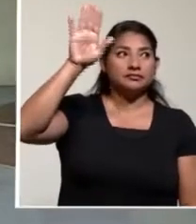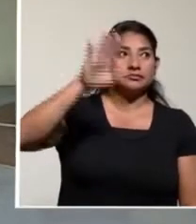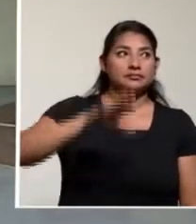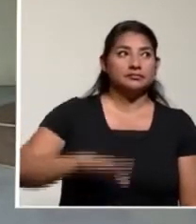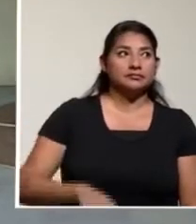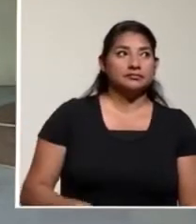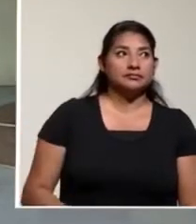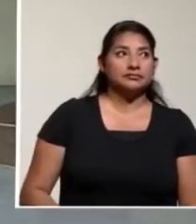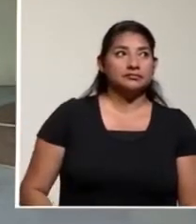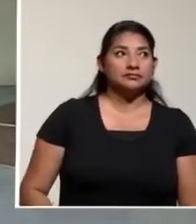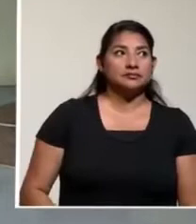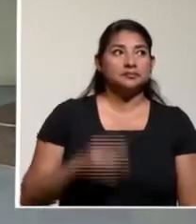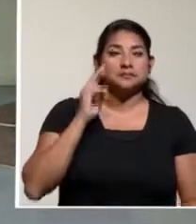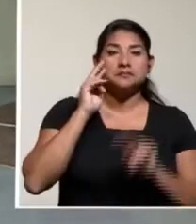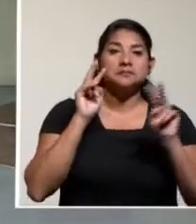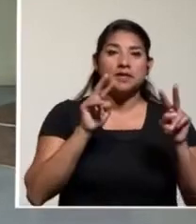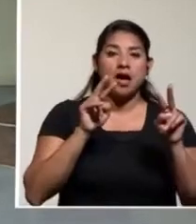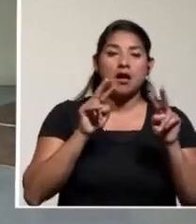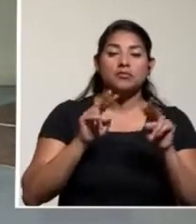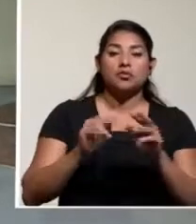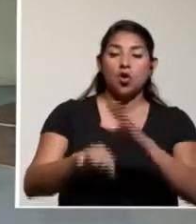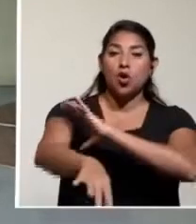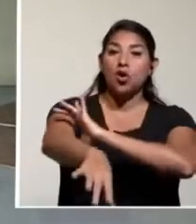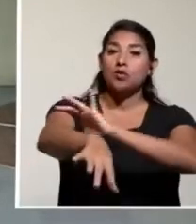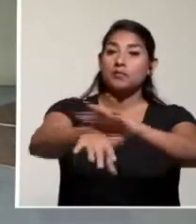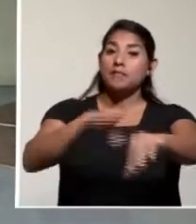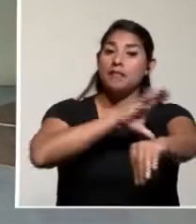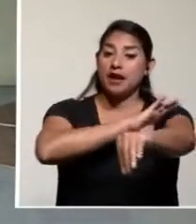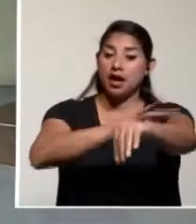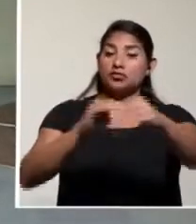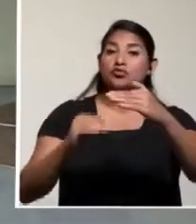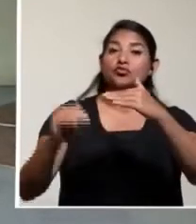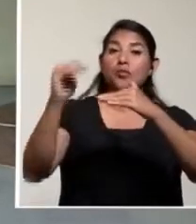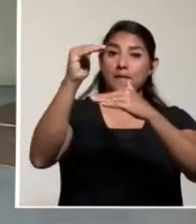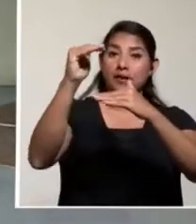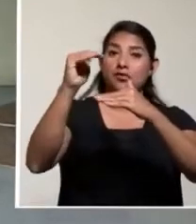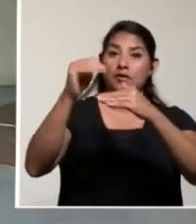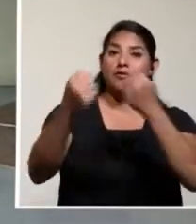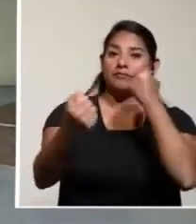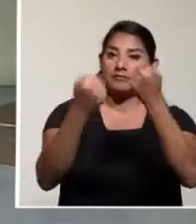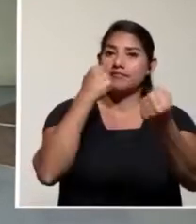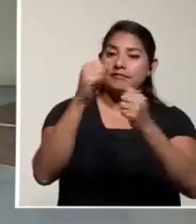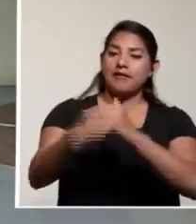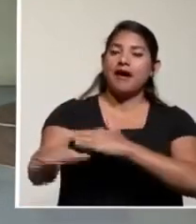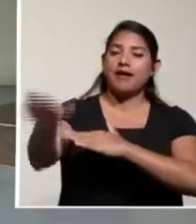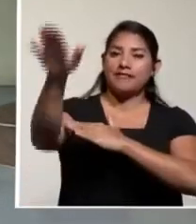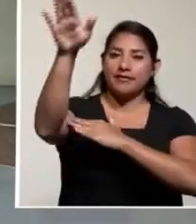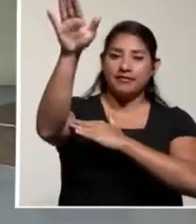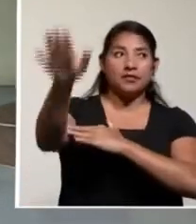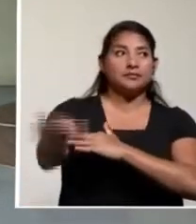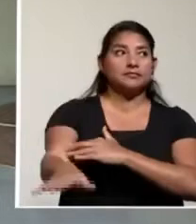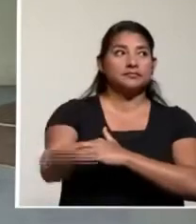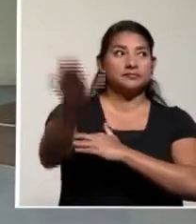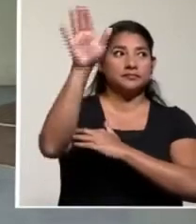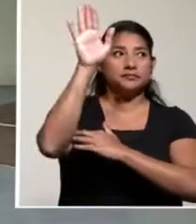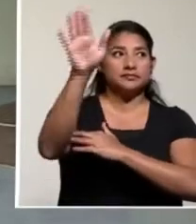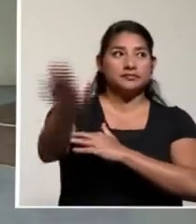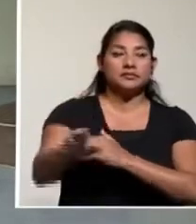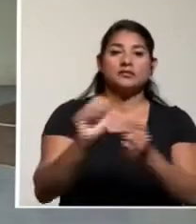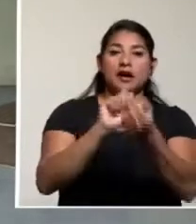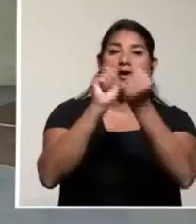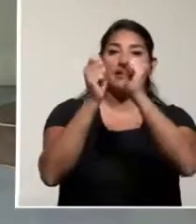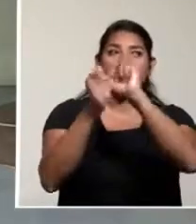abajo. Son los brazos las extremidades superiores. Arriba, abajo y